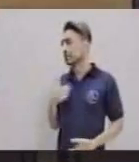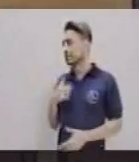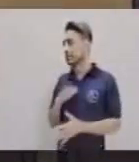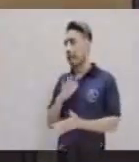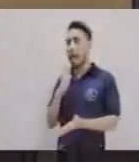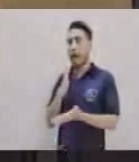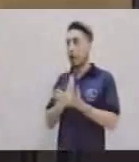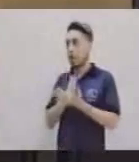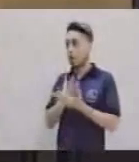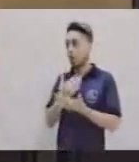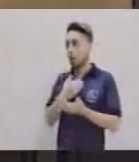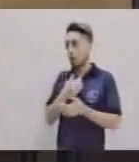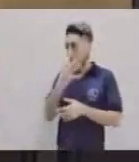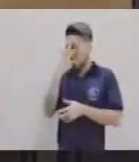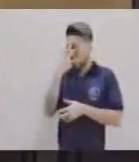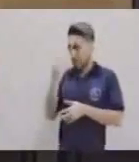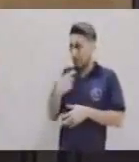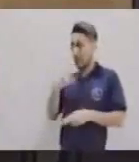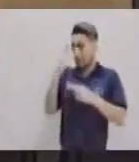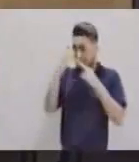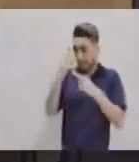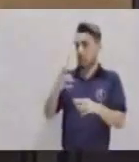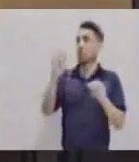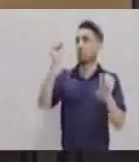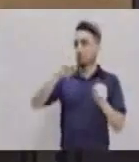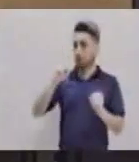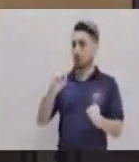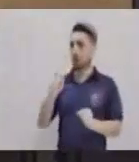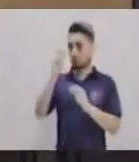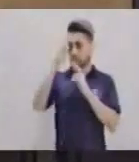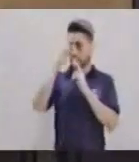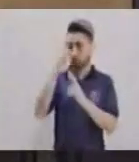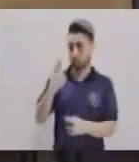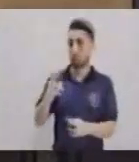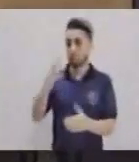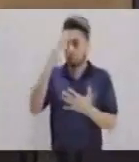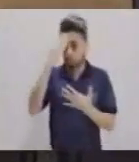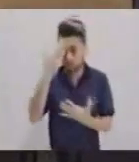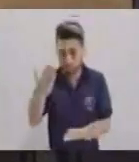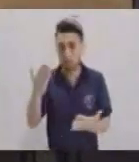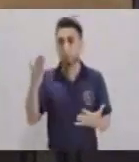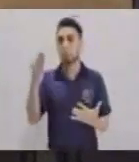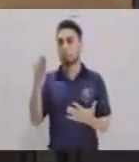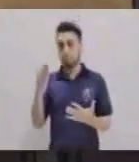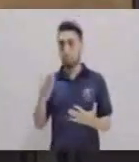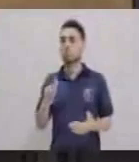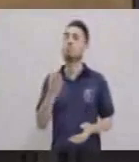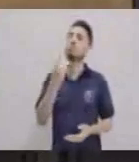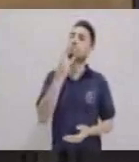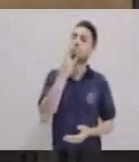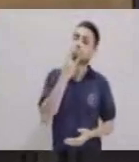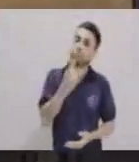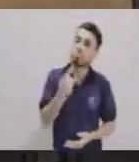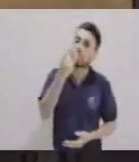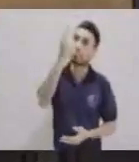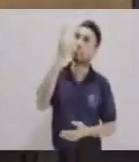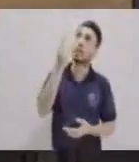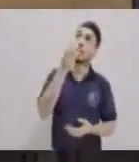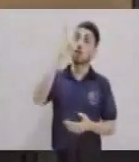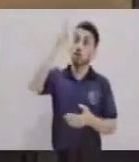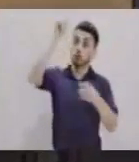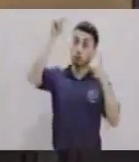no voy a saludar de mala gana, lo haré con mucho respeto y agradecimiento. Pidió perdón